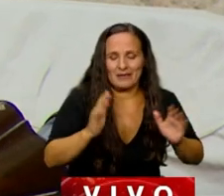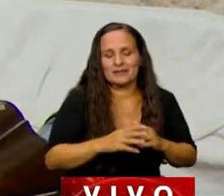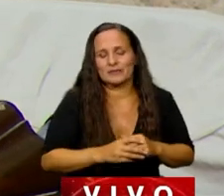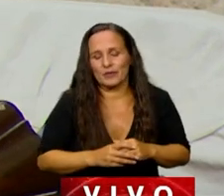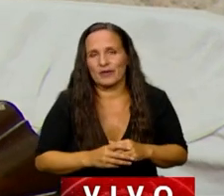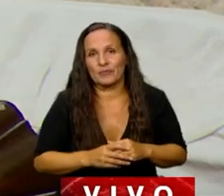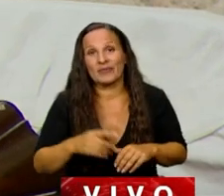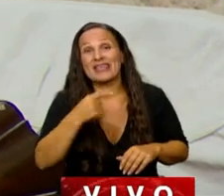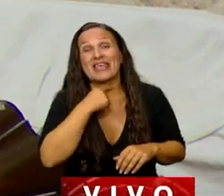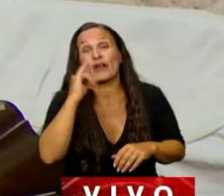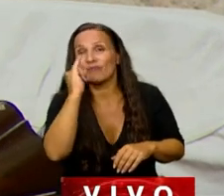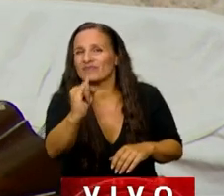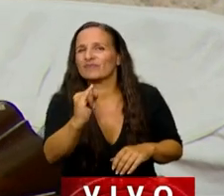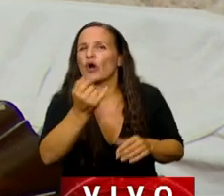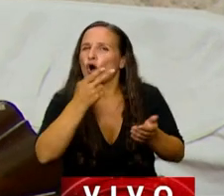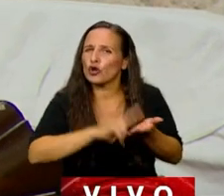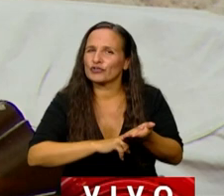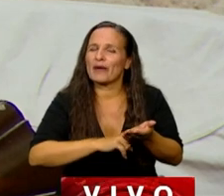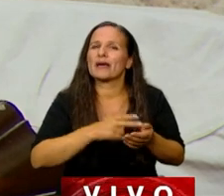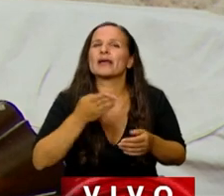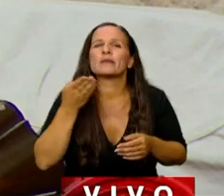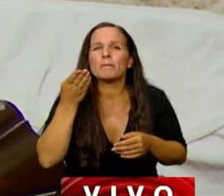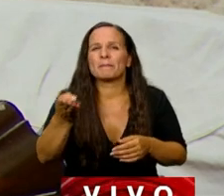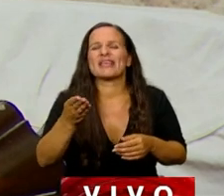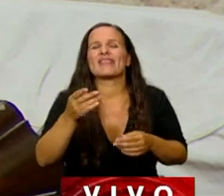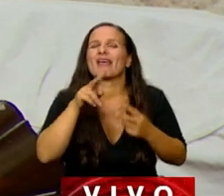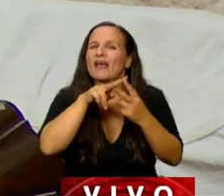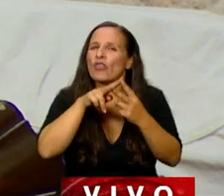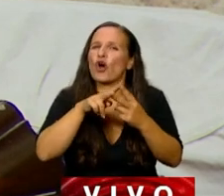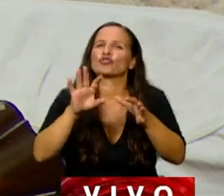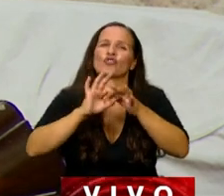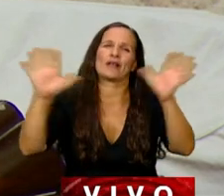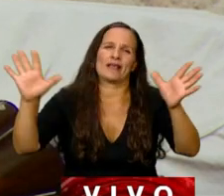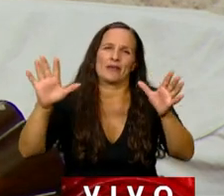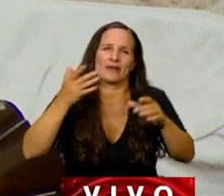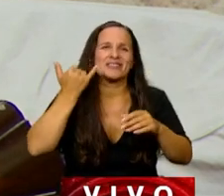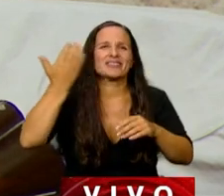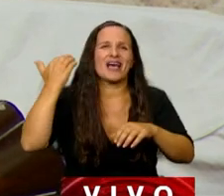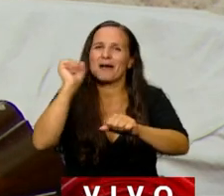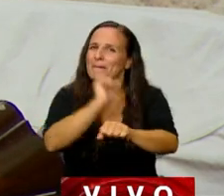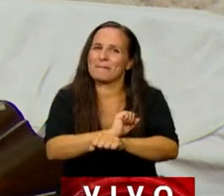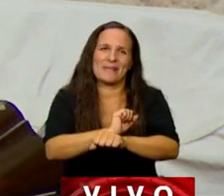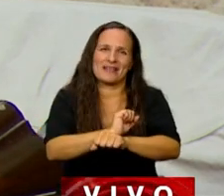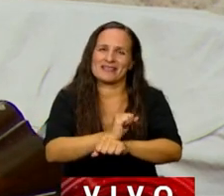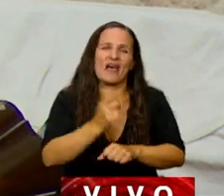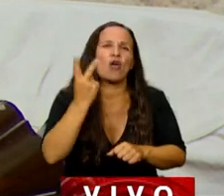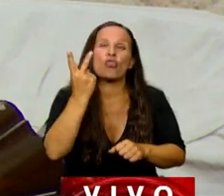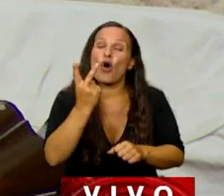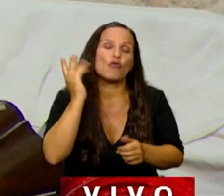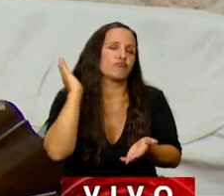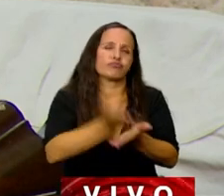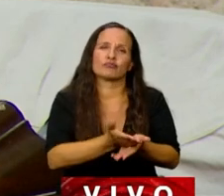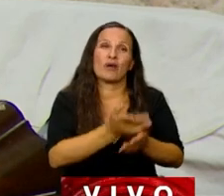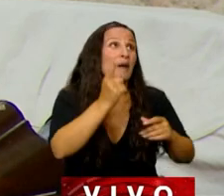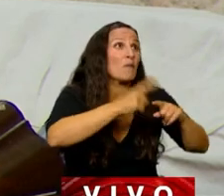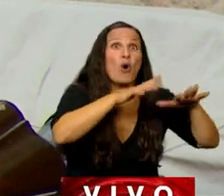la absolución y la libertad de César Arakaki y Daniel Ruiz, que son los dos únicos condenados por una